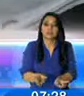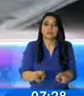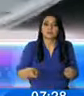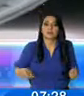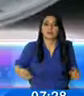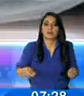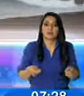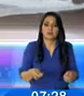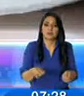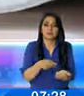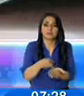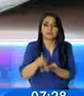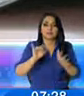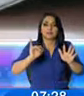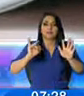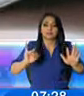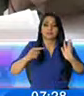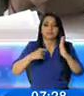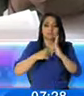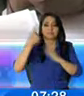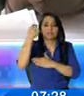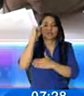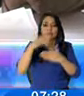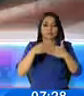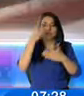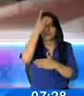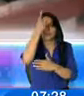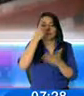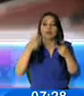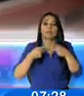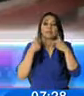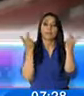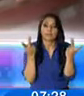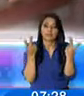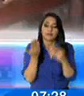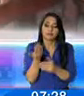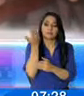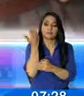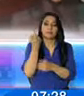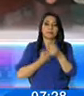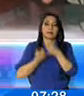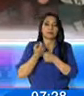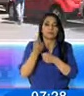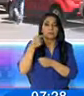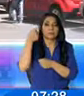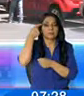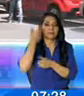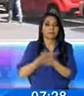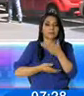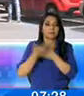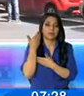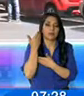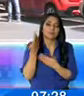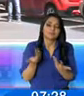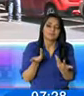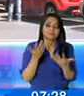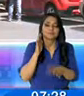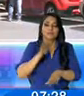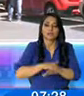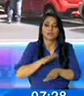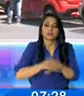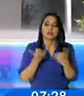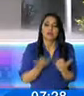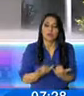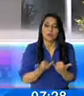alrededor de 7000 millones de dólares en deuda pública que se adquirió en años pasados todo eso en medio de una